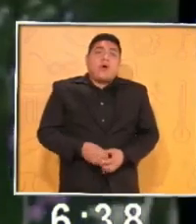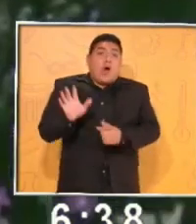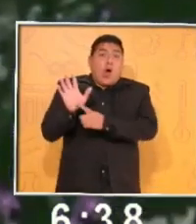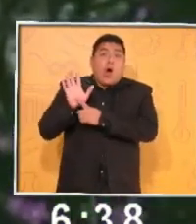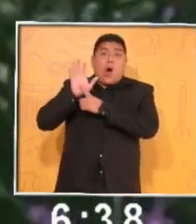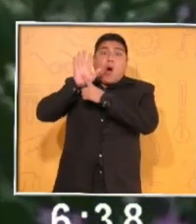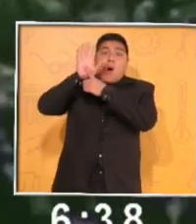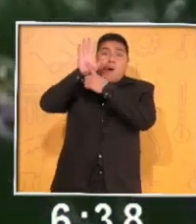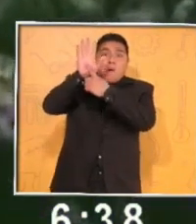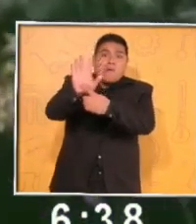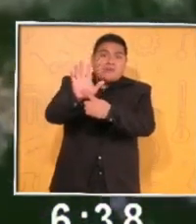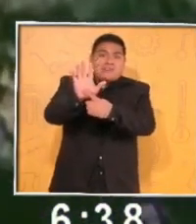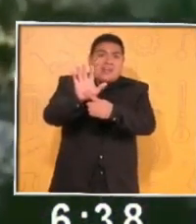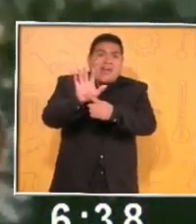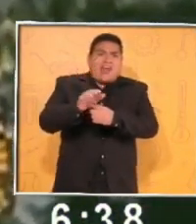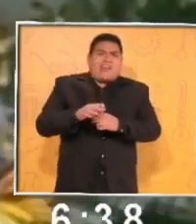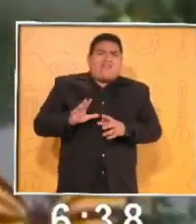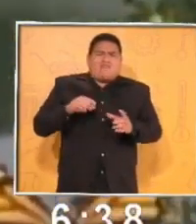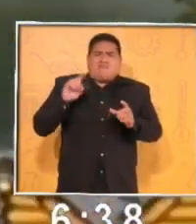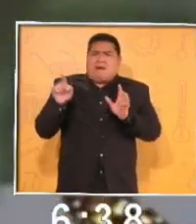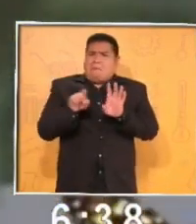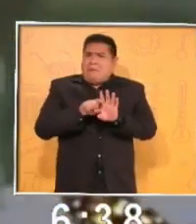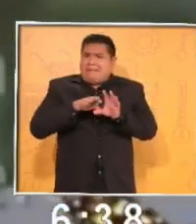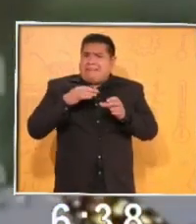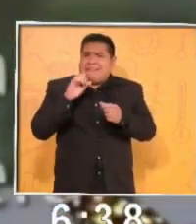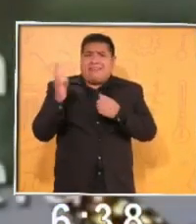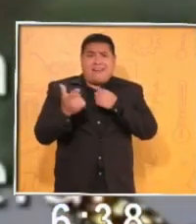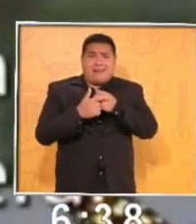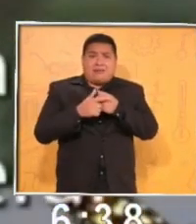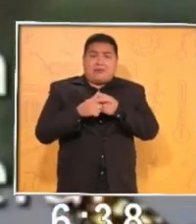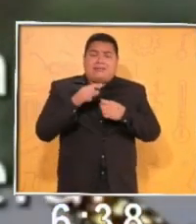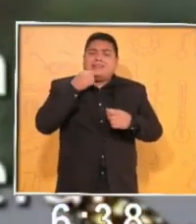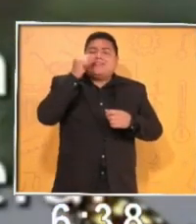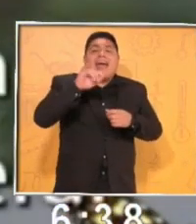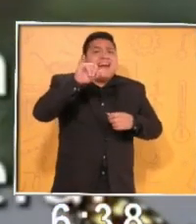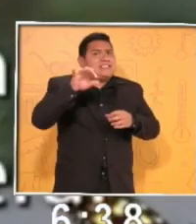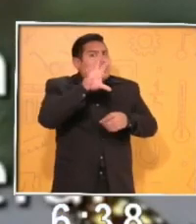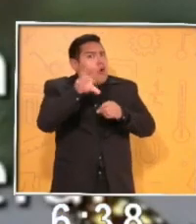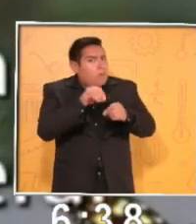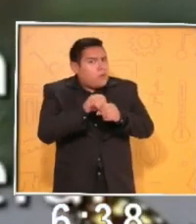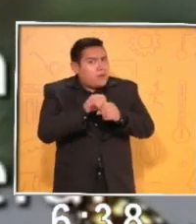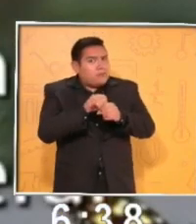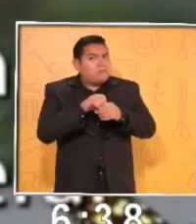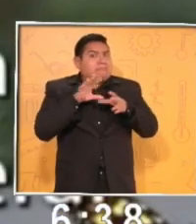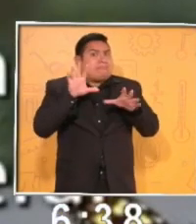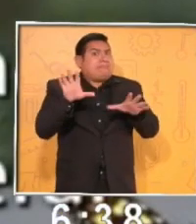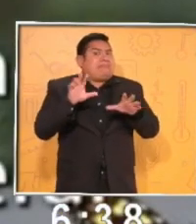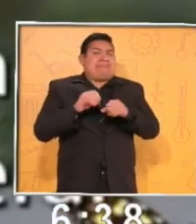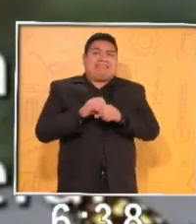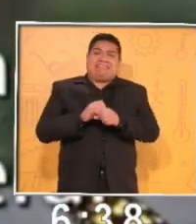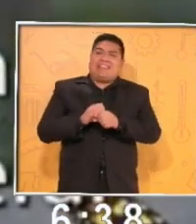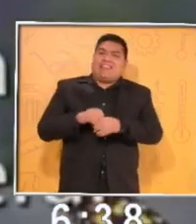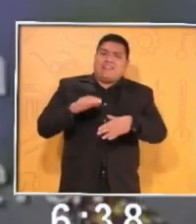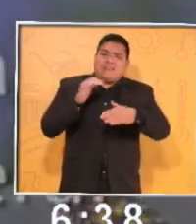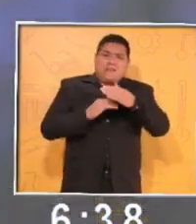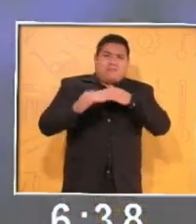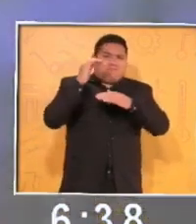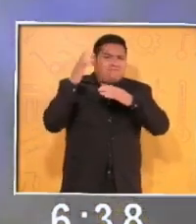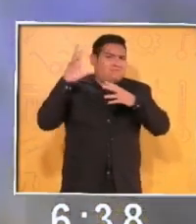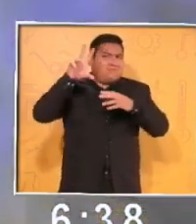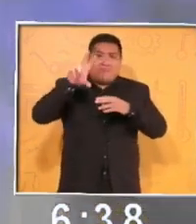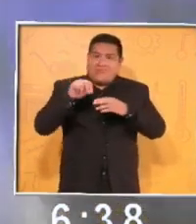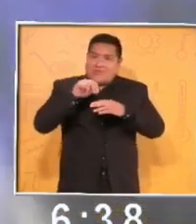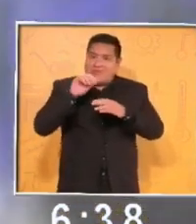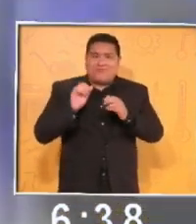Mostrar una parte de algo y afirmar que así es el todo completo, es decir, elevar lo particular a la categoría